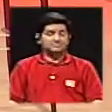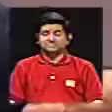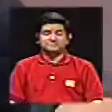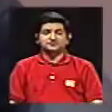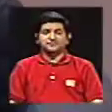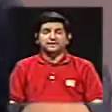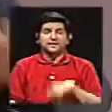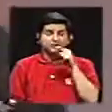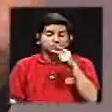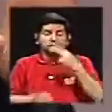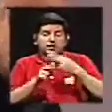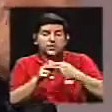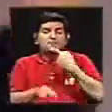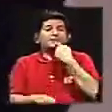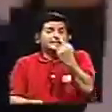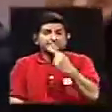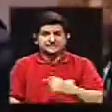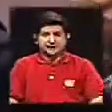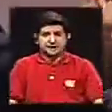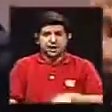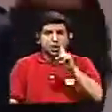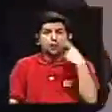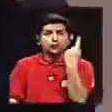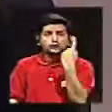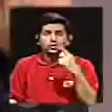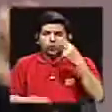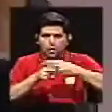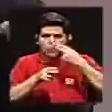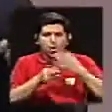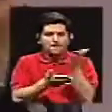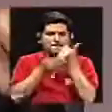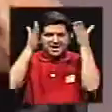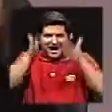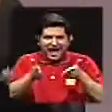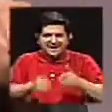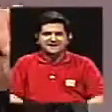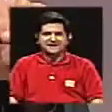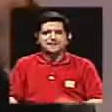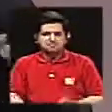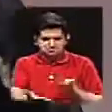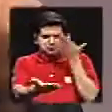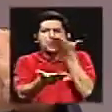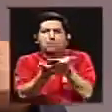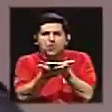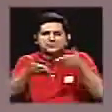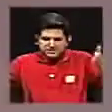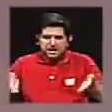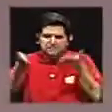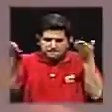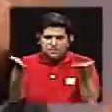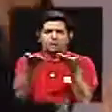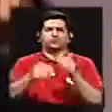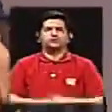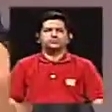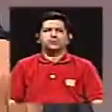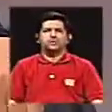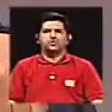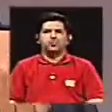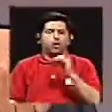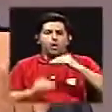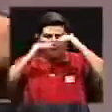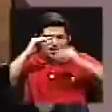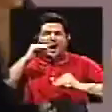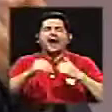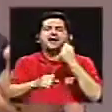Si usted dice un nombre, uno solo, de alguien a quien se le haya propuesto promocionarlo,